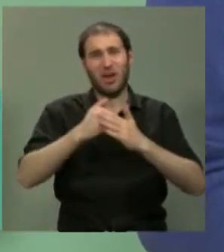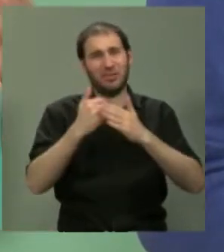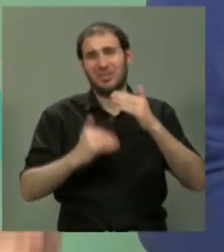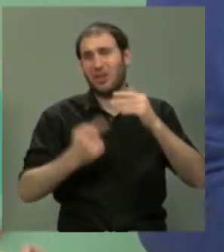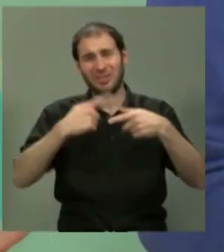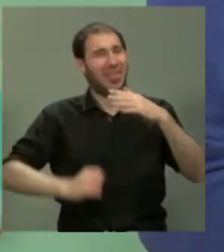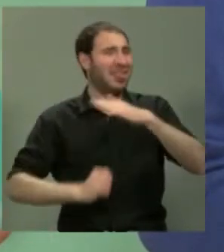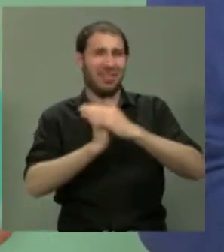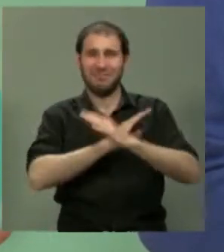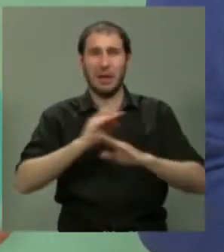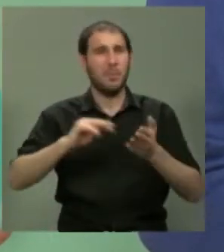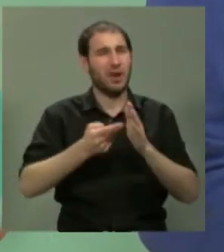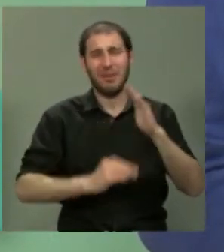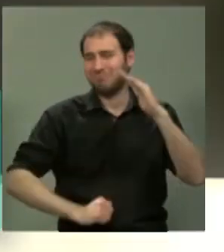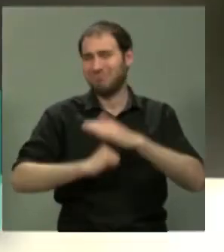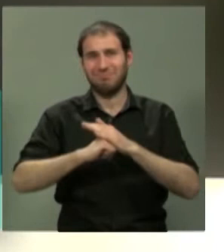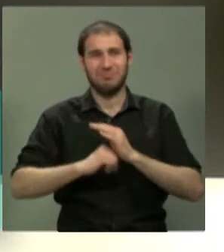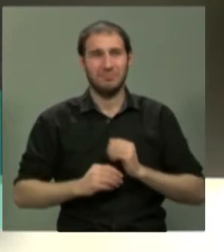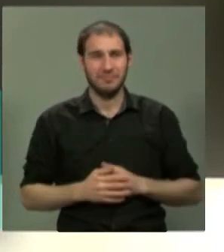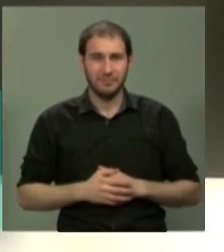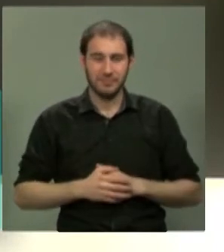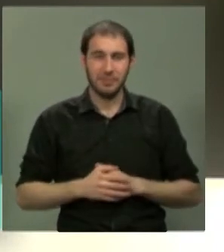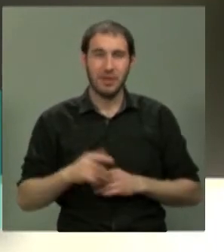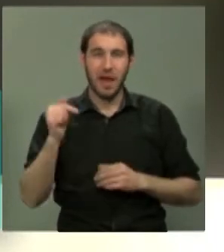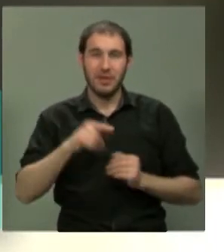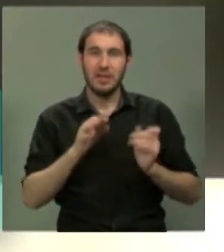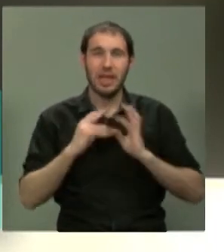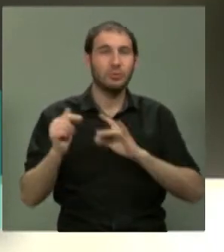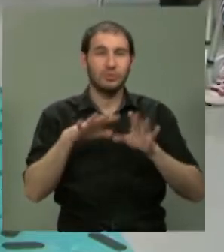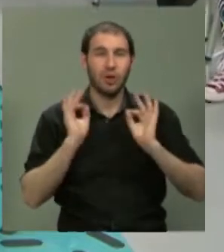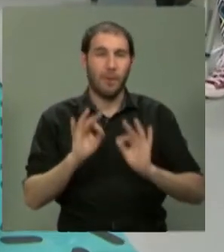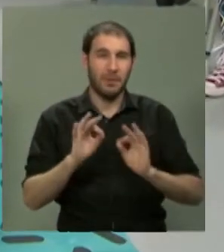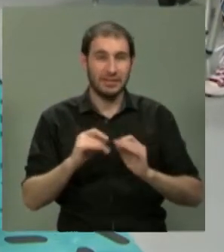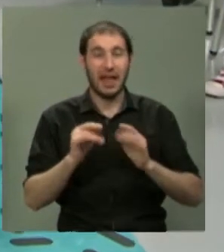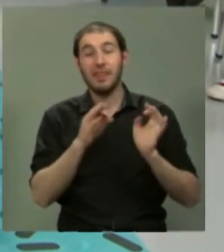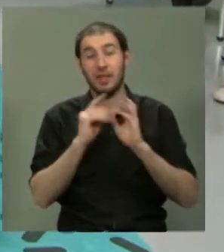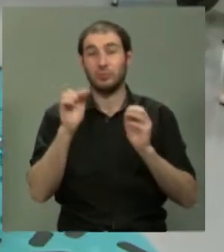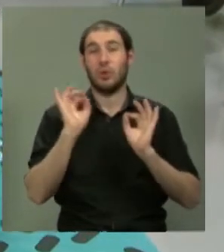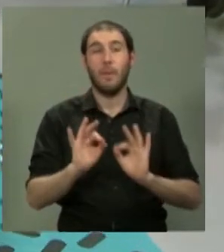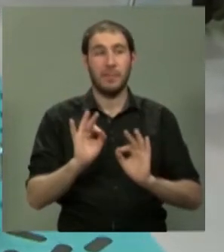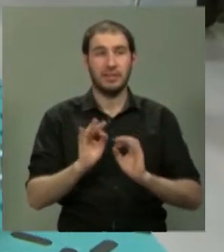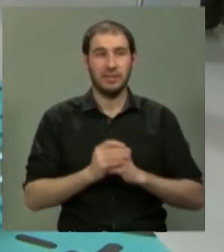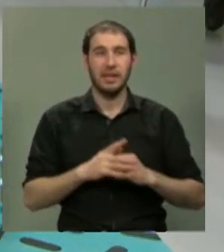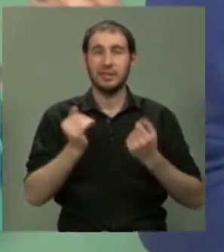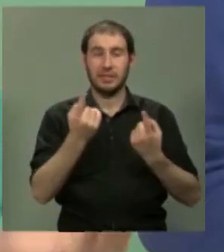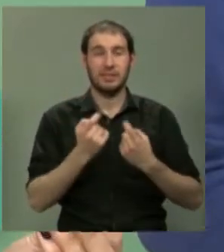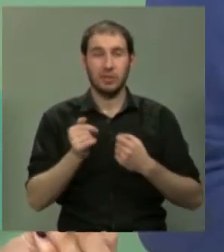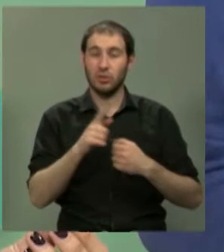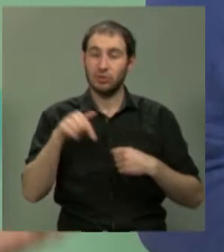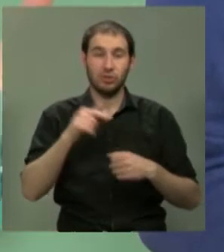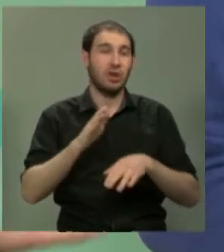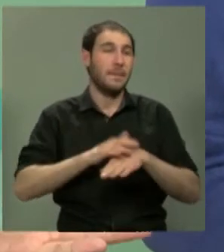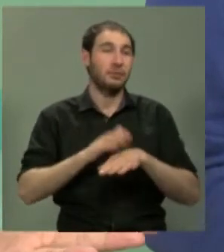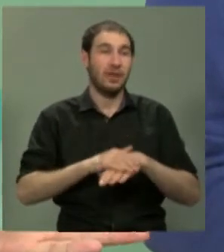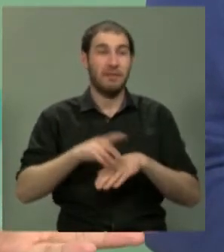las problemáticas están desbordadas. Entonces digo, demos una discusión integral, y dar esa discusión integral requiere de que nos hagamos cargo